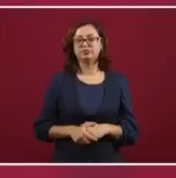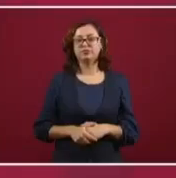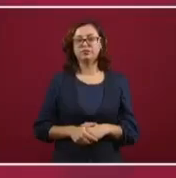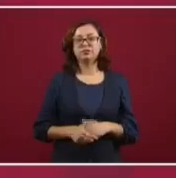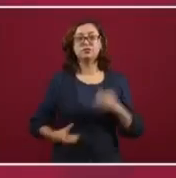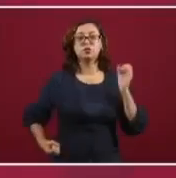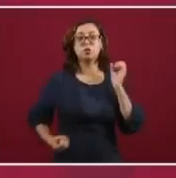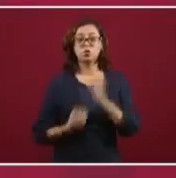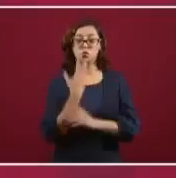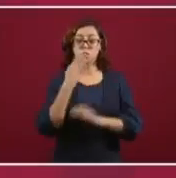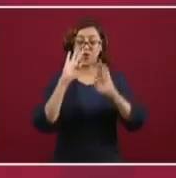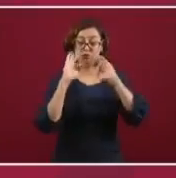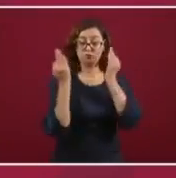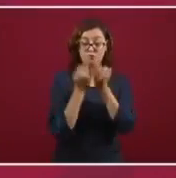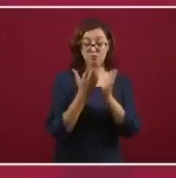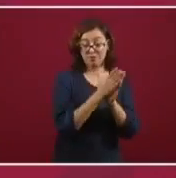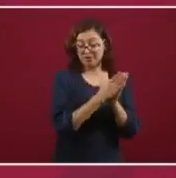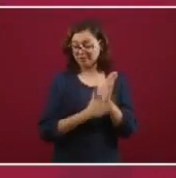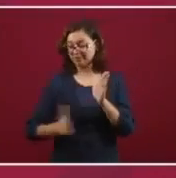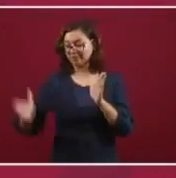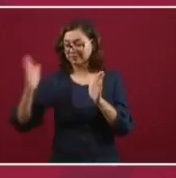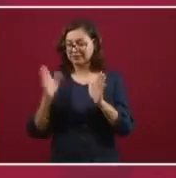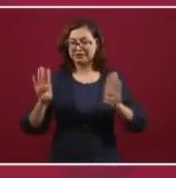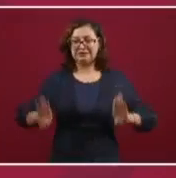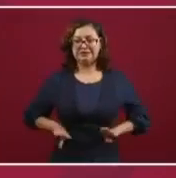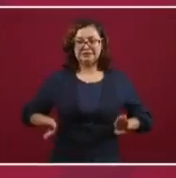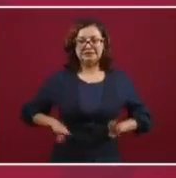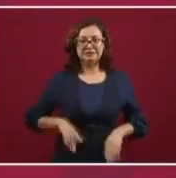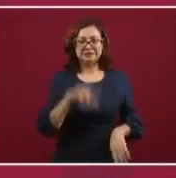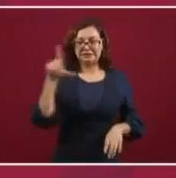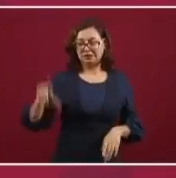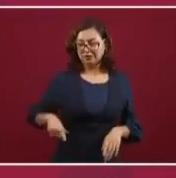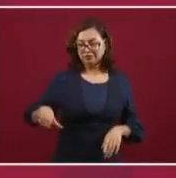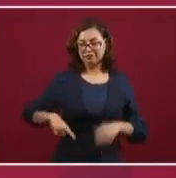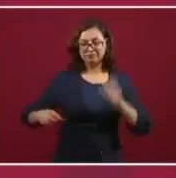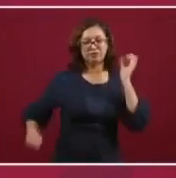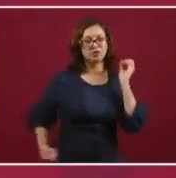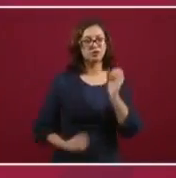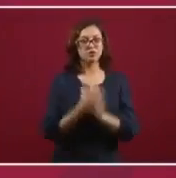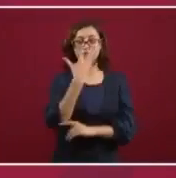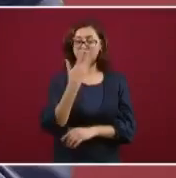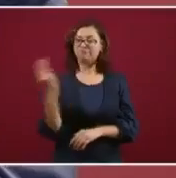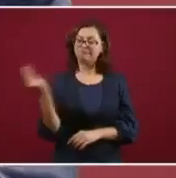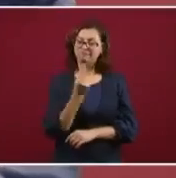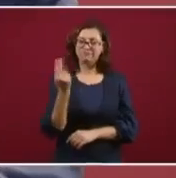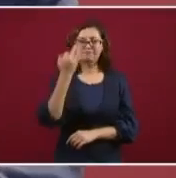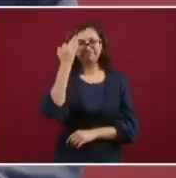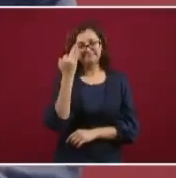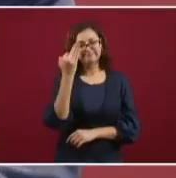establecer una nueva forma de gobierno. Lleva tiempo,